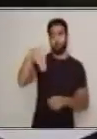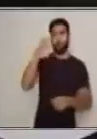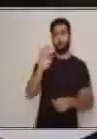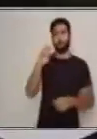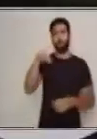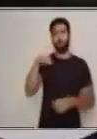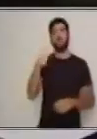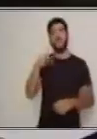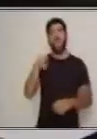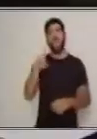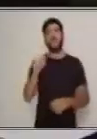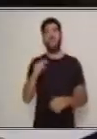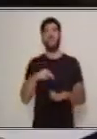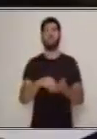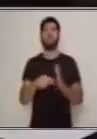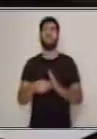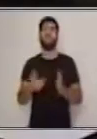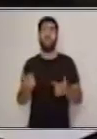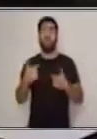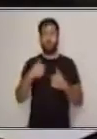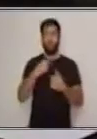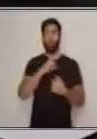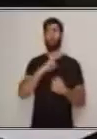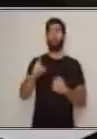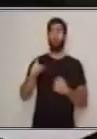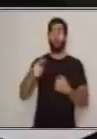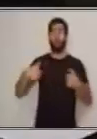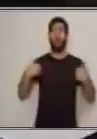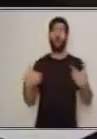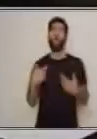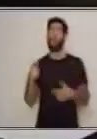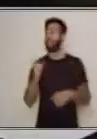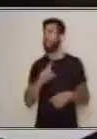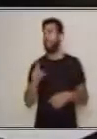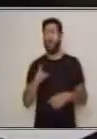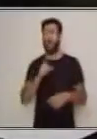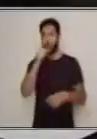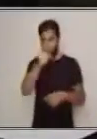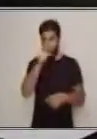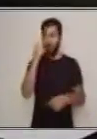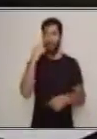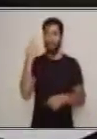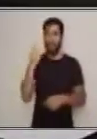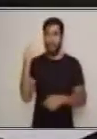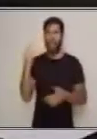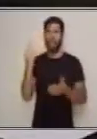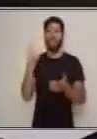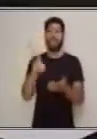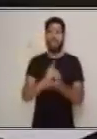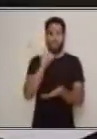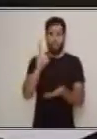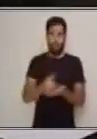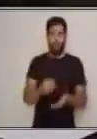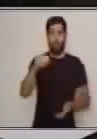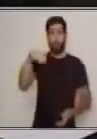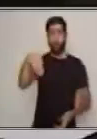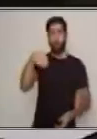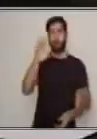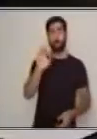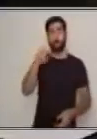no hablan que el cerdito es hijo de la mona, no. Si buscamos en el diccionario, monada